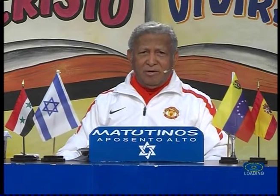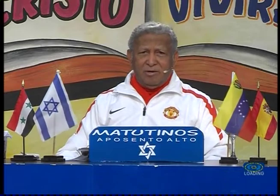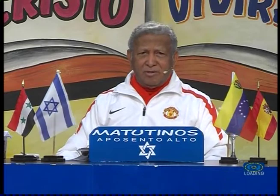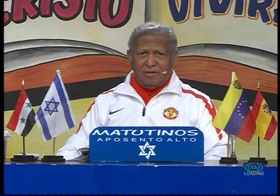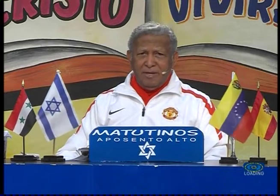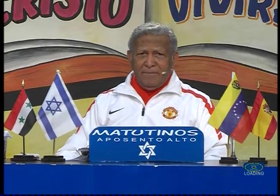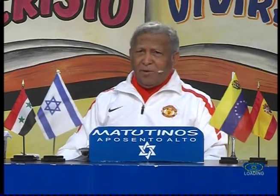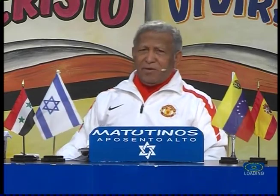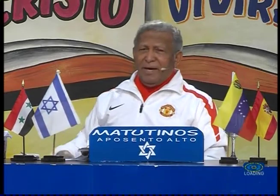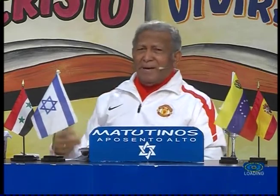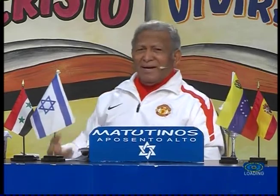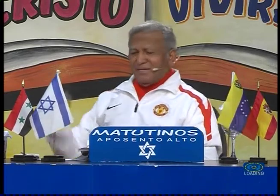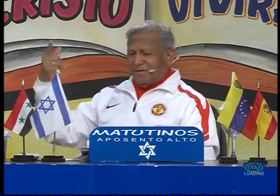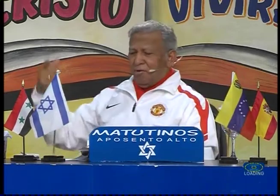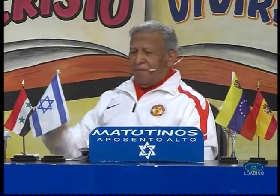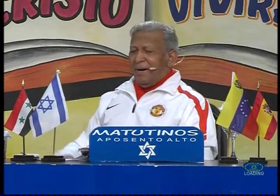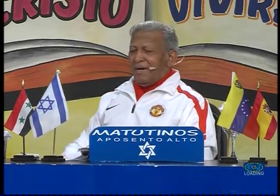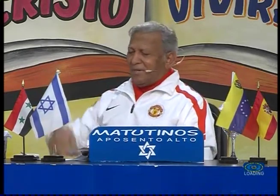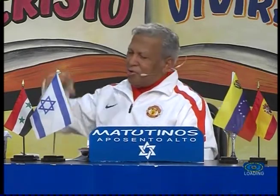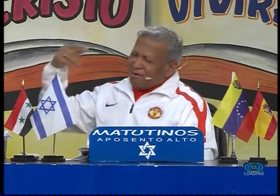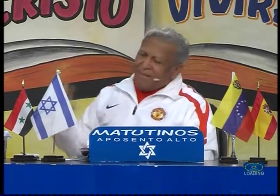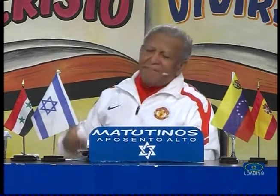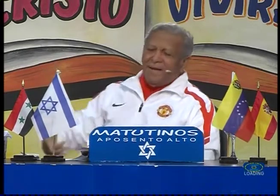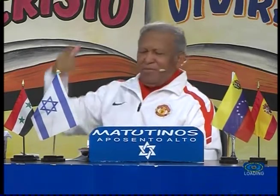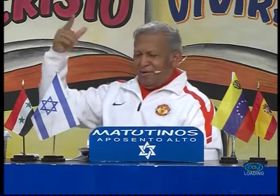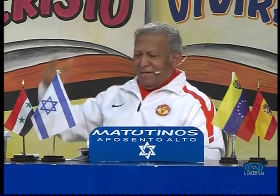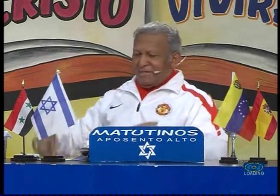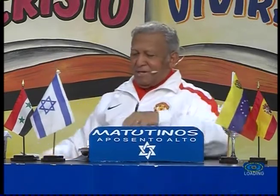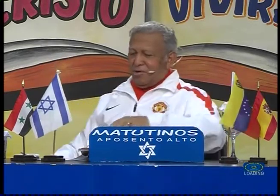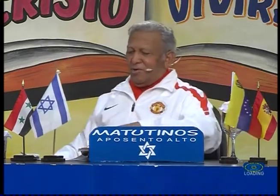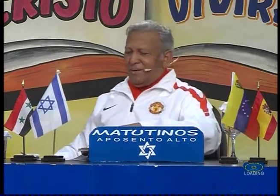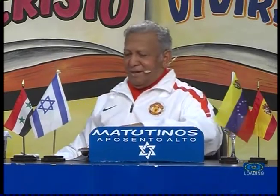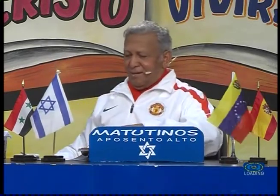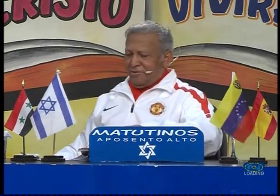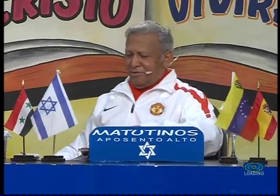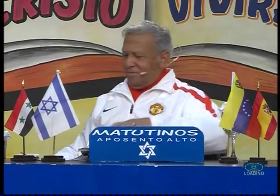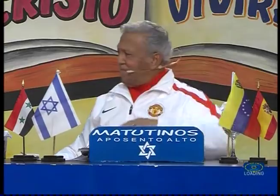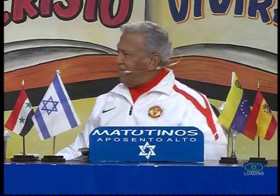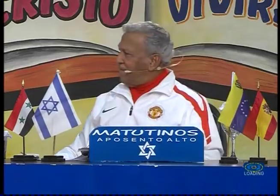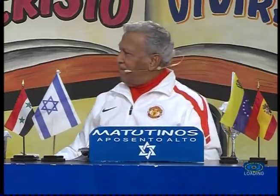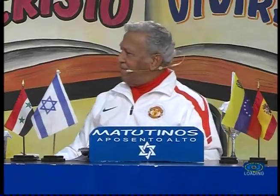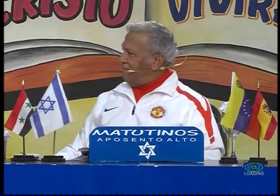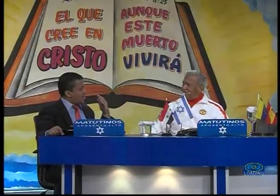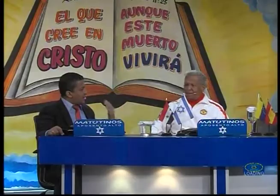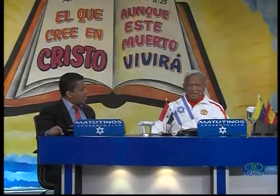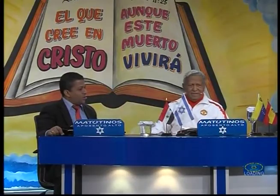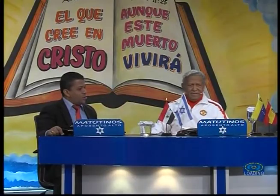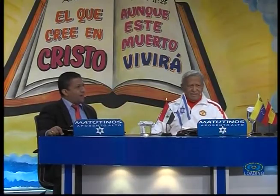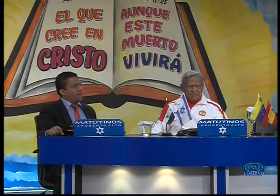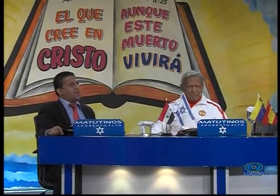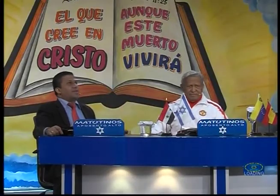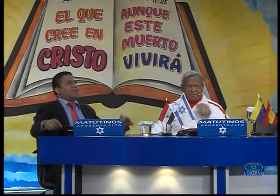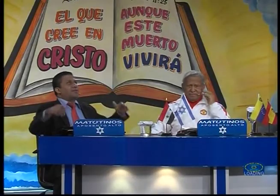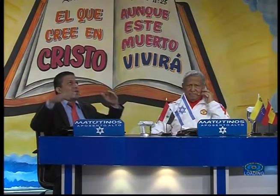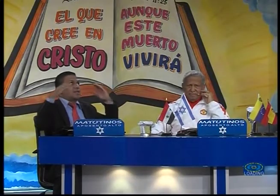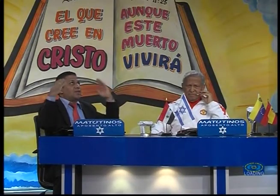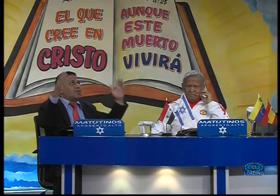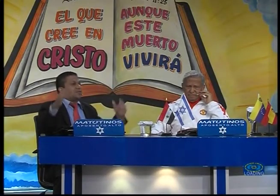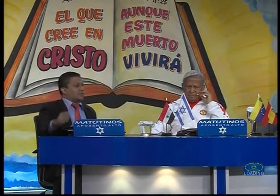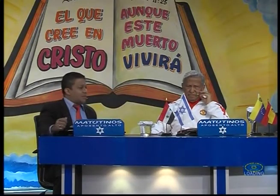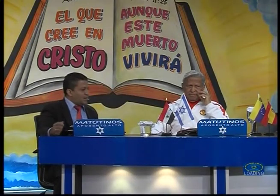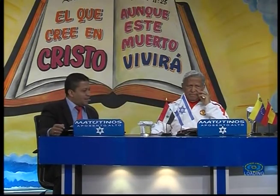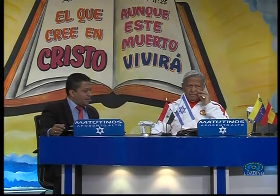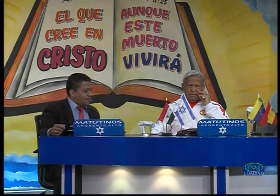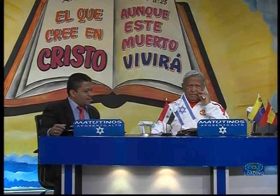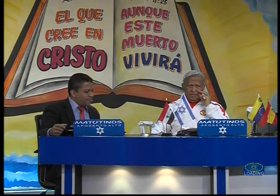al Señor. ¿Por qué amanecen los pajaritos cantándole al Señor, Maelito? Bueno, papá, porque Dios los alimenta, porque